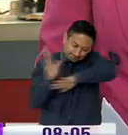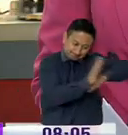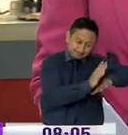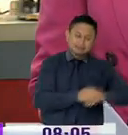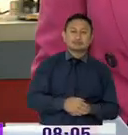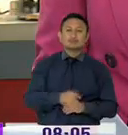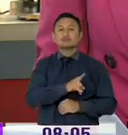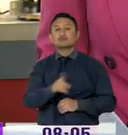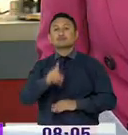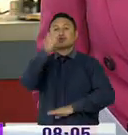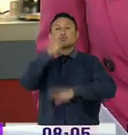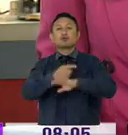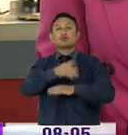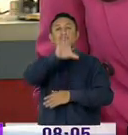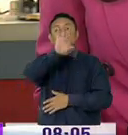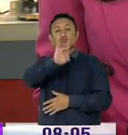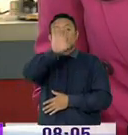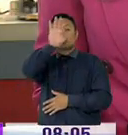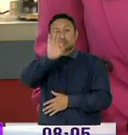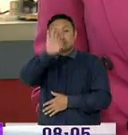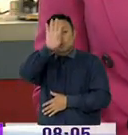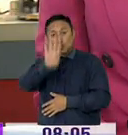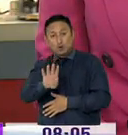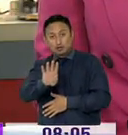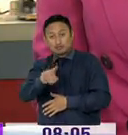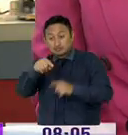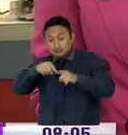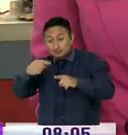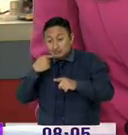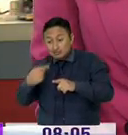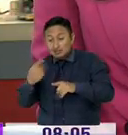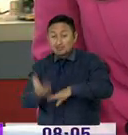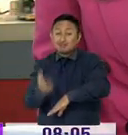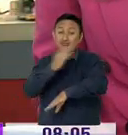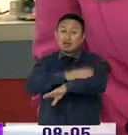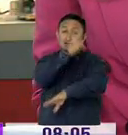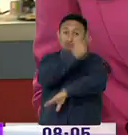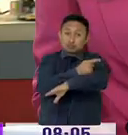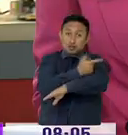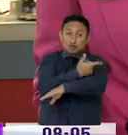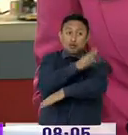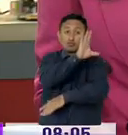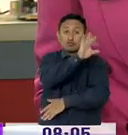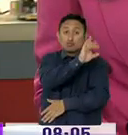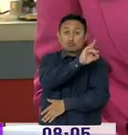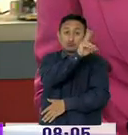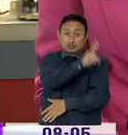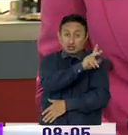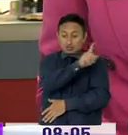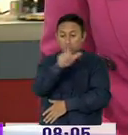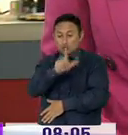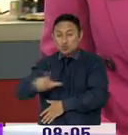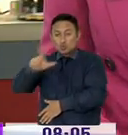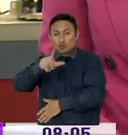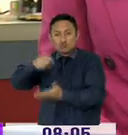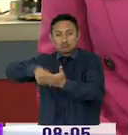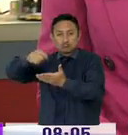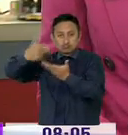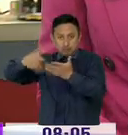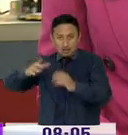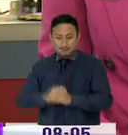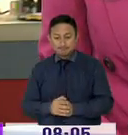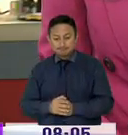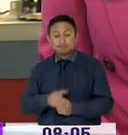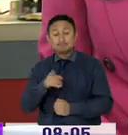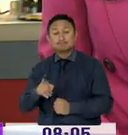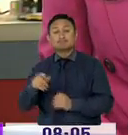estábamos que el decreto ejecutivo 894 que deja sin efecto el polémico decreto 883 fue emitido este lunes por el presidente lenin moreno una vez